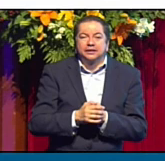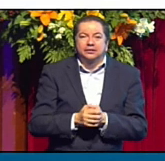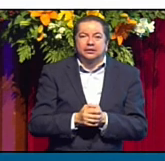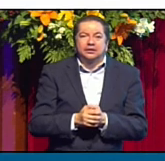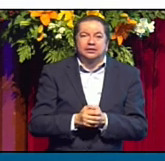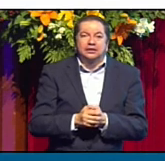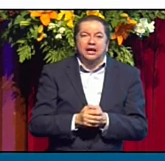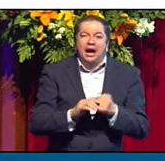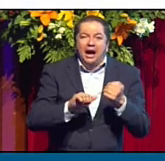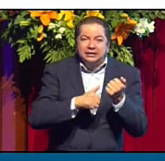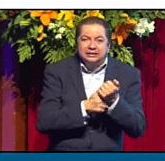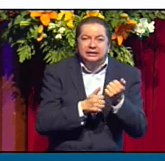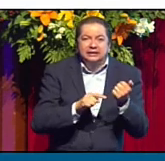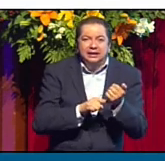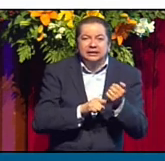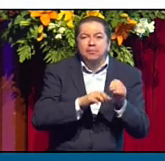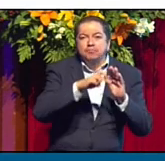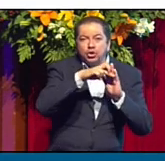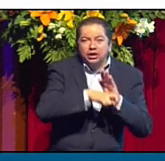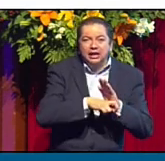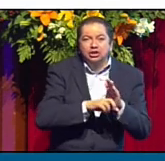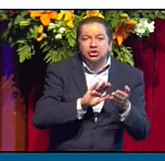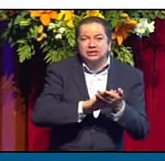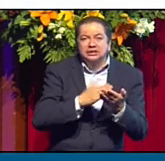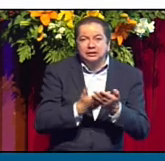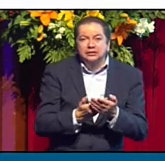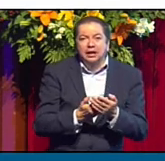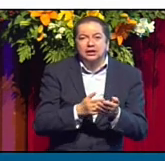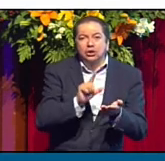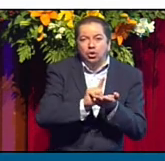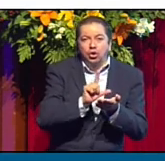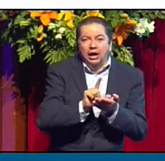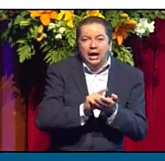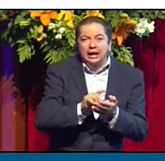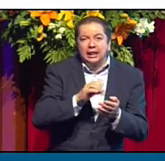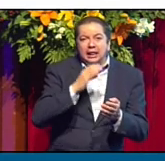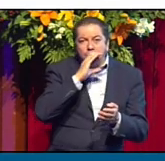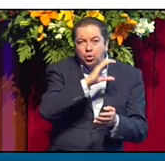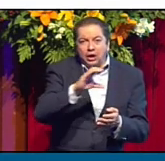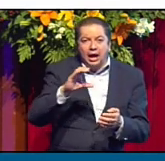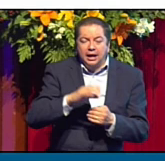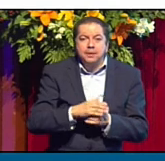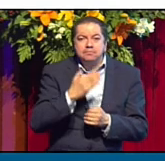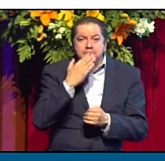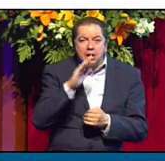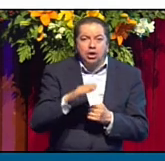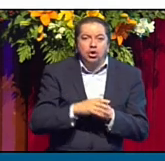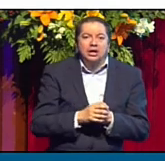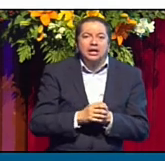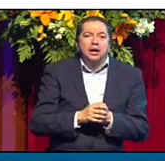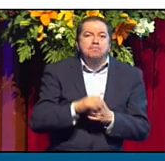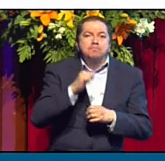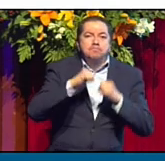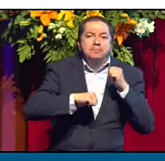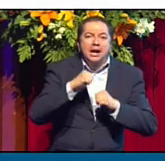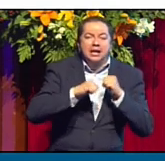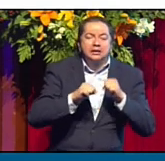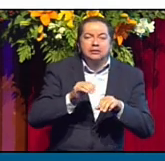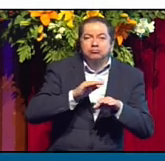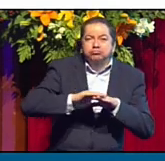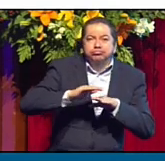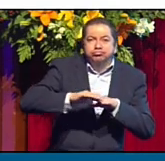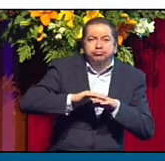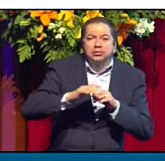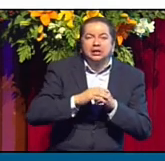Rivadavia, asistencia técnica para proyectos sanitarios en localidades rurales, mejoramiento de planta de tratamiento Villa